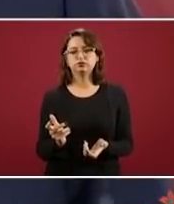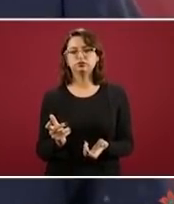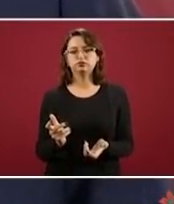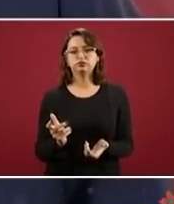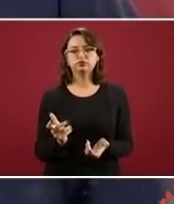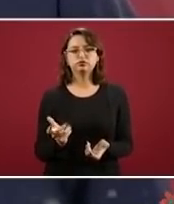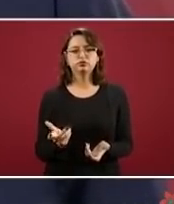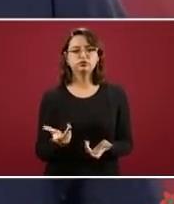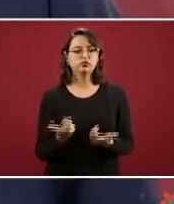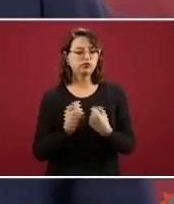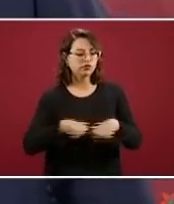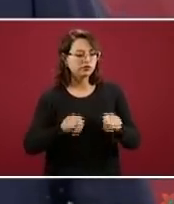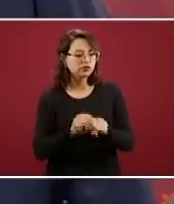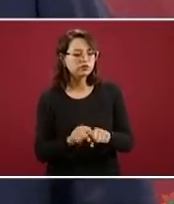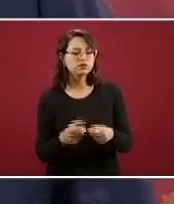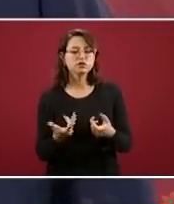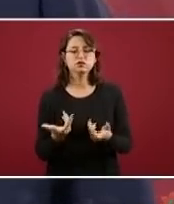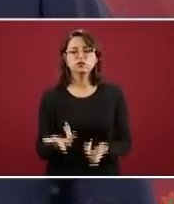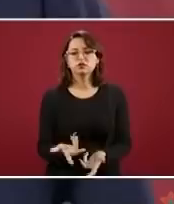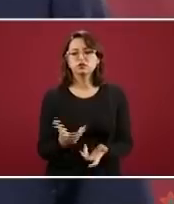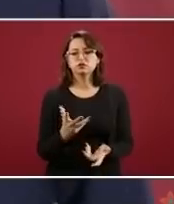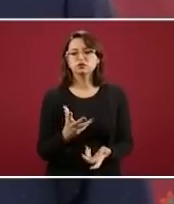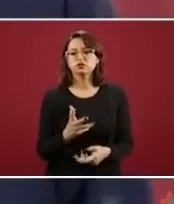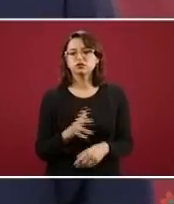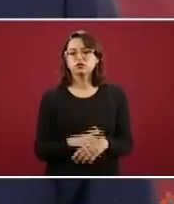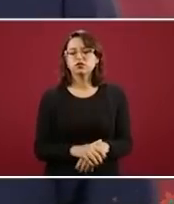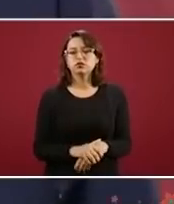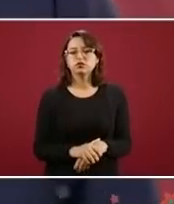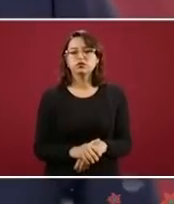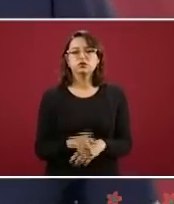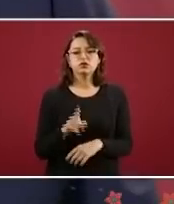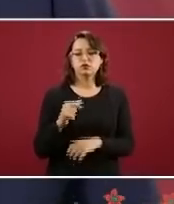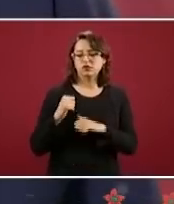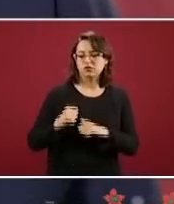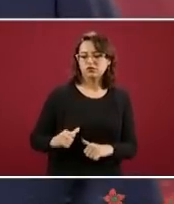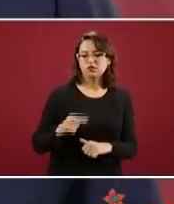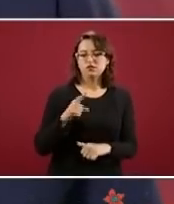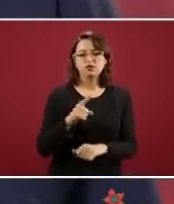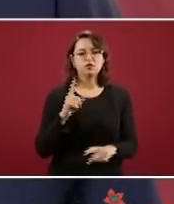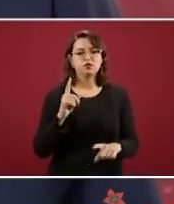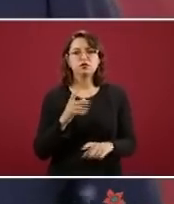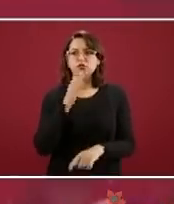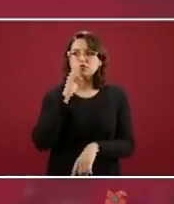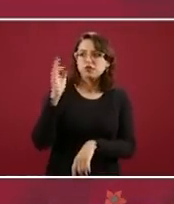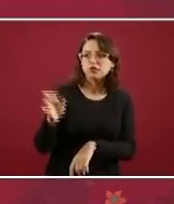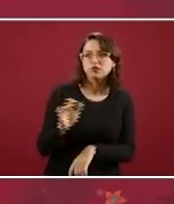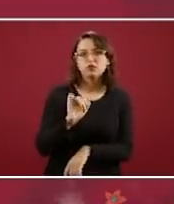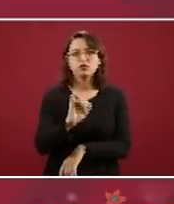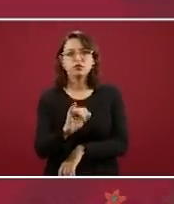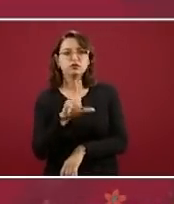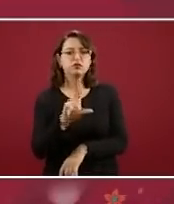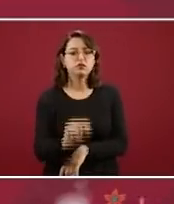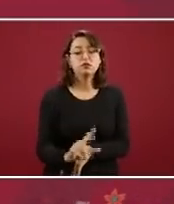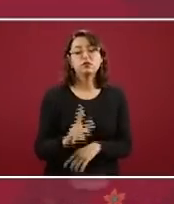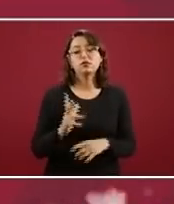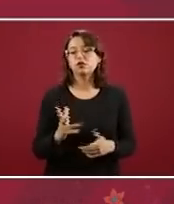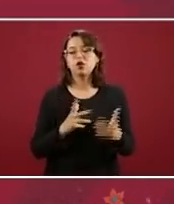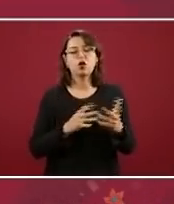pues socios si informaba la autoridad superior o no informaba